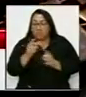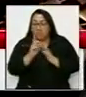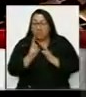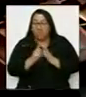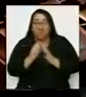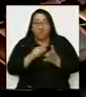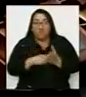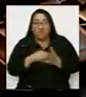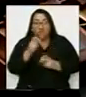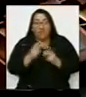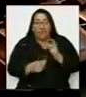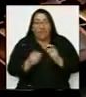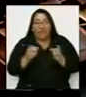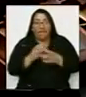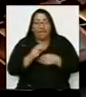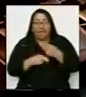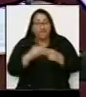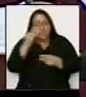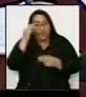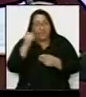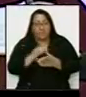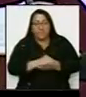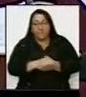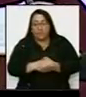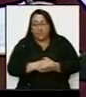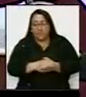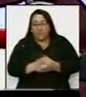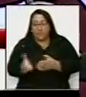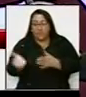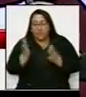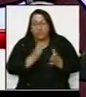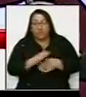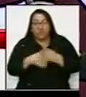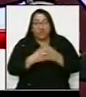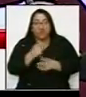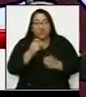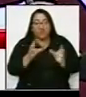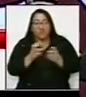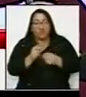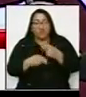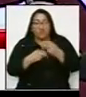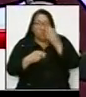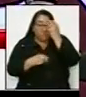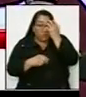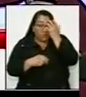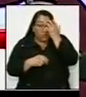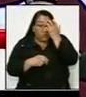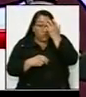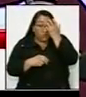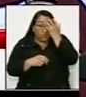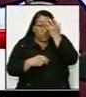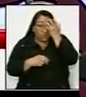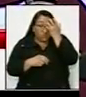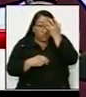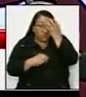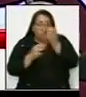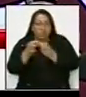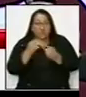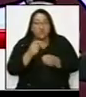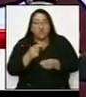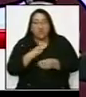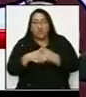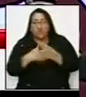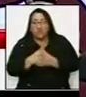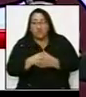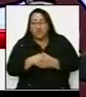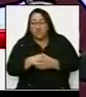disposición dice que el personal del Consejo Nacional de la Magistratura pasa a formar parte del personal de la Junta Nacional de Justicia. Le agradezco. Necesita una precisión, porque todo